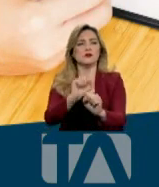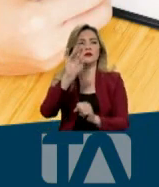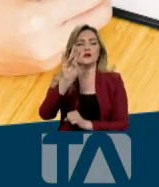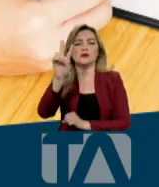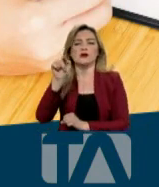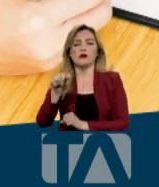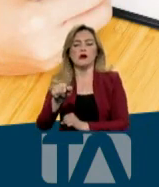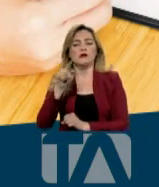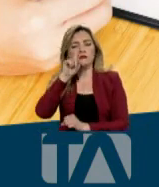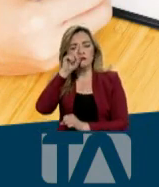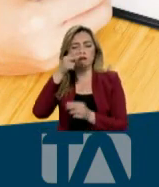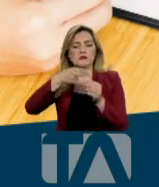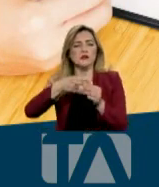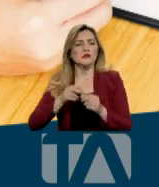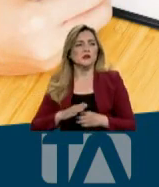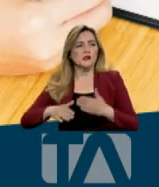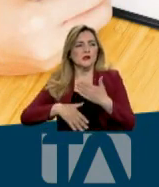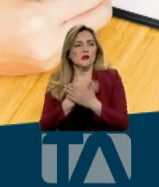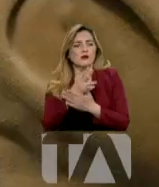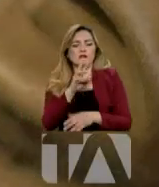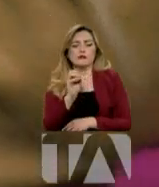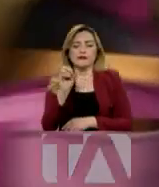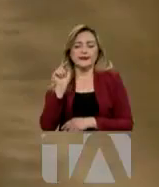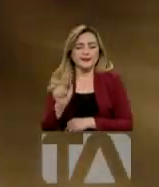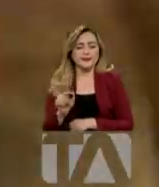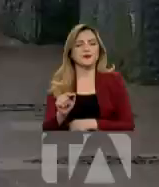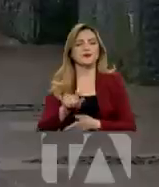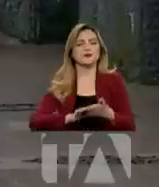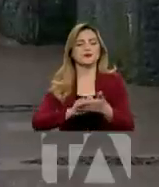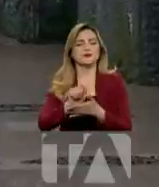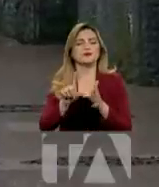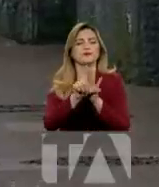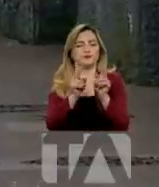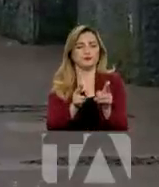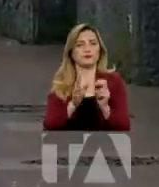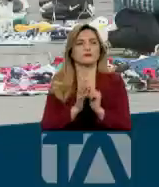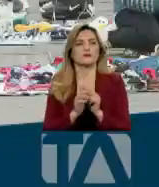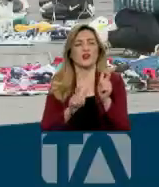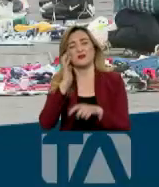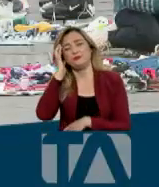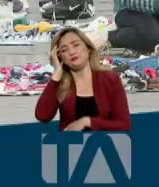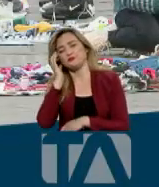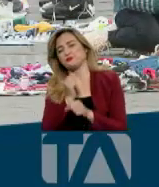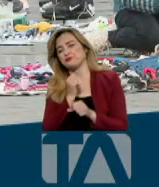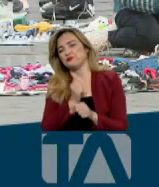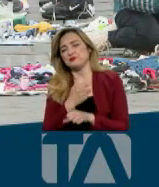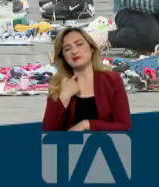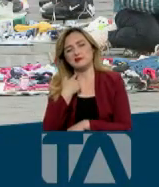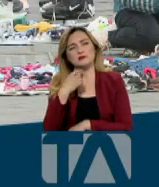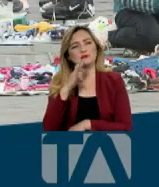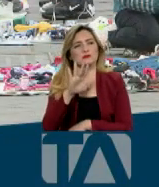72,000 empleos y generó 200,000 nuevos contratos. Sin embargo, la preocupación por el empleo sigue latente, sobre todo cuando